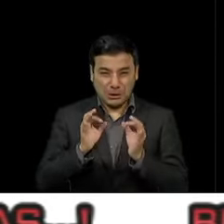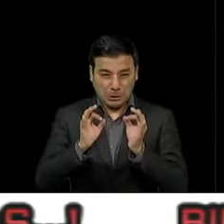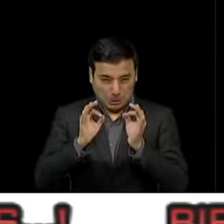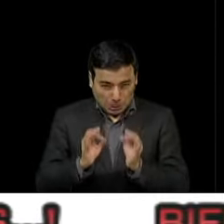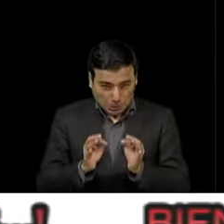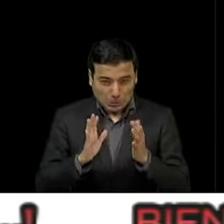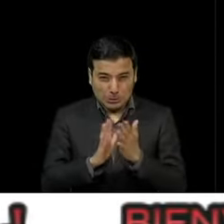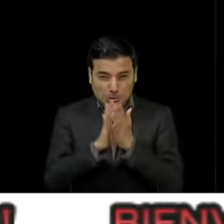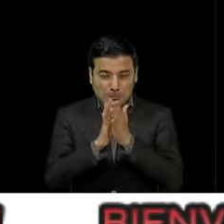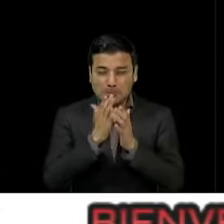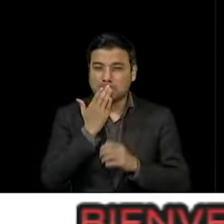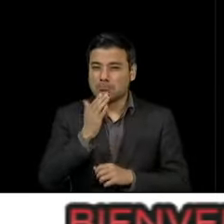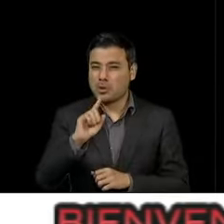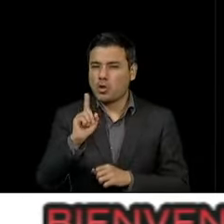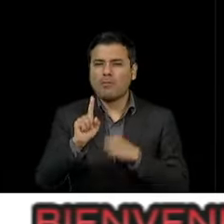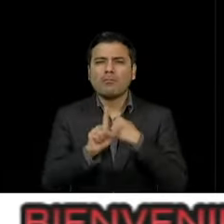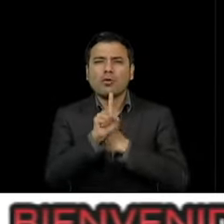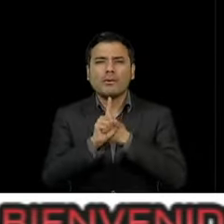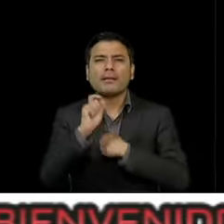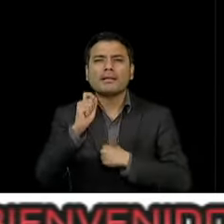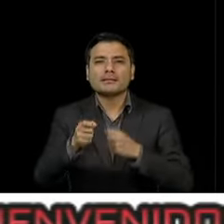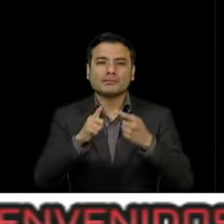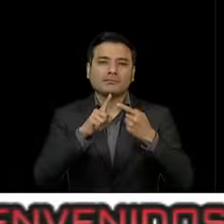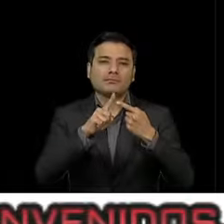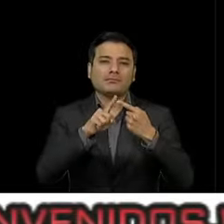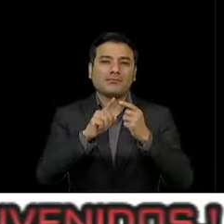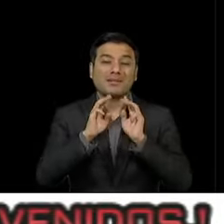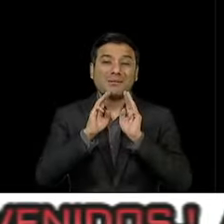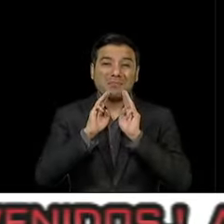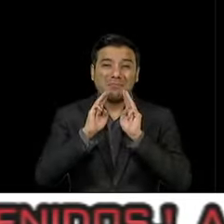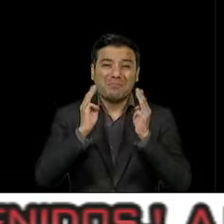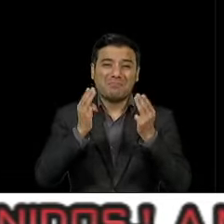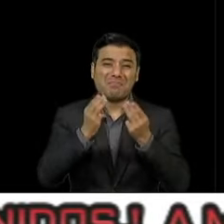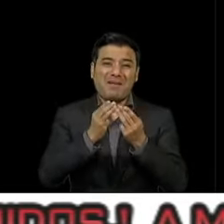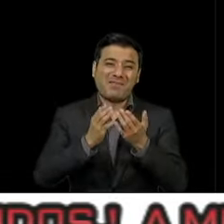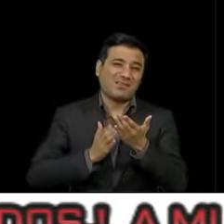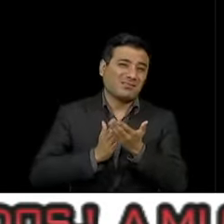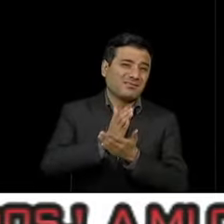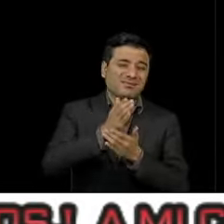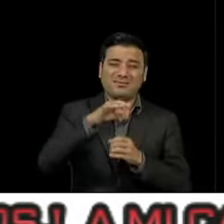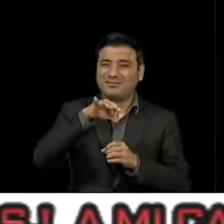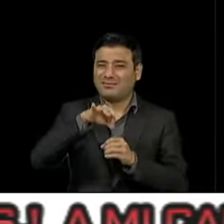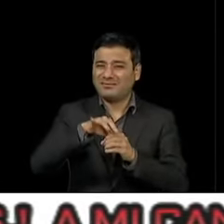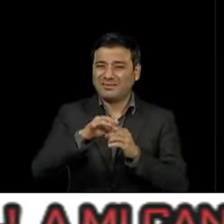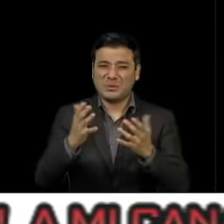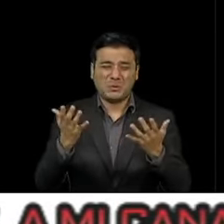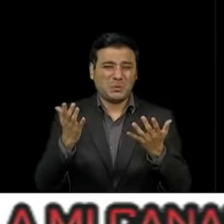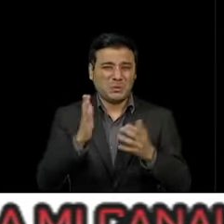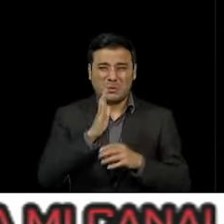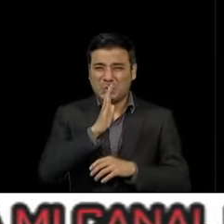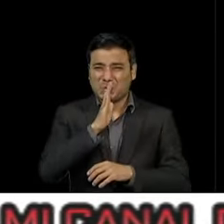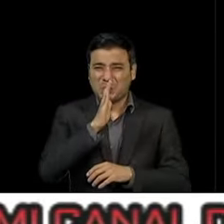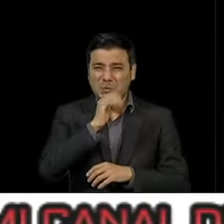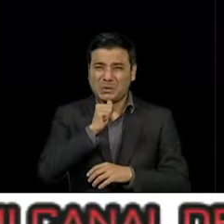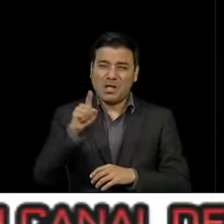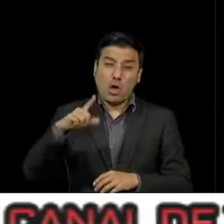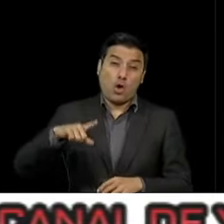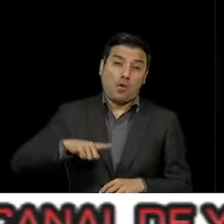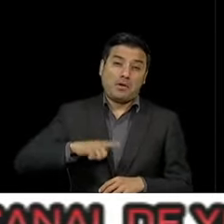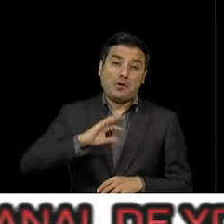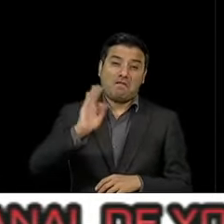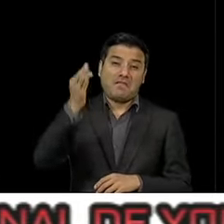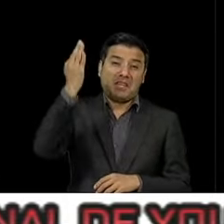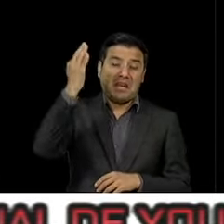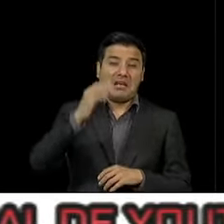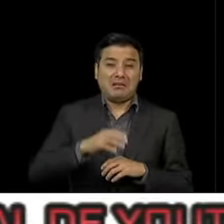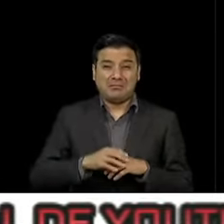primer lugar, la grave intervención del crimen organizado en el proceso electoral. La estrategia del gobierno federal que